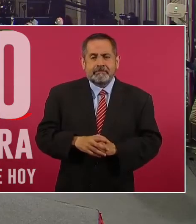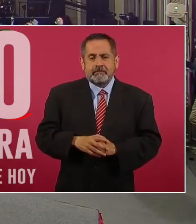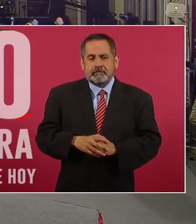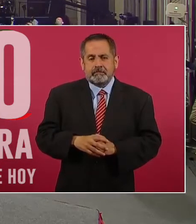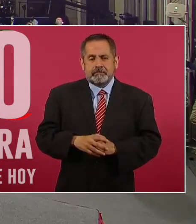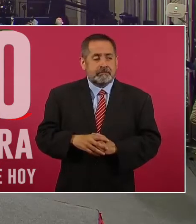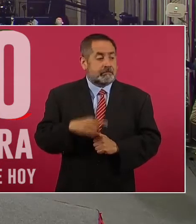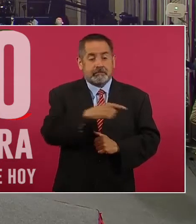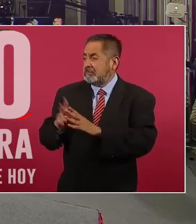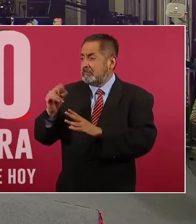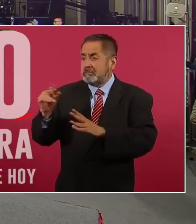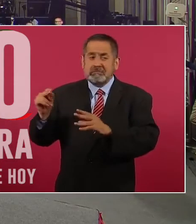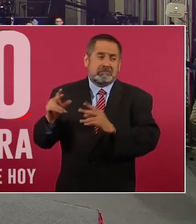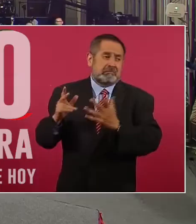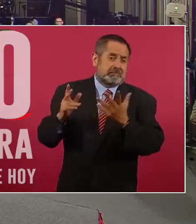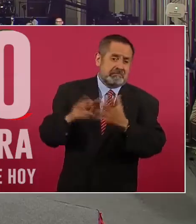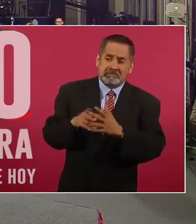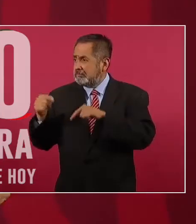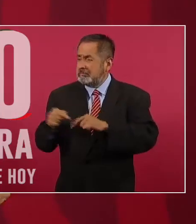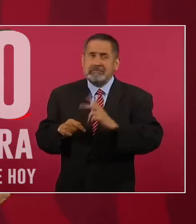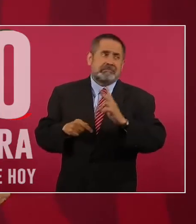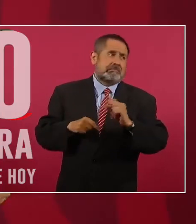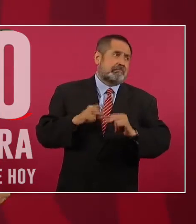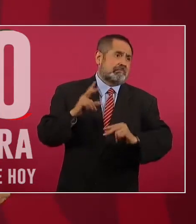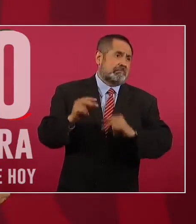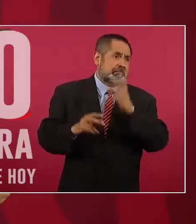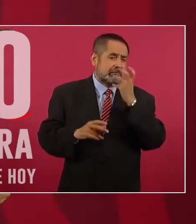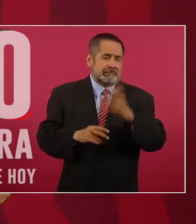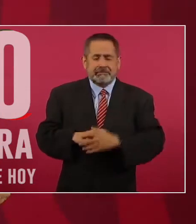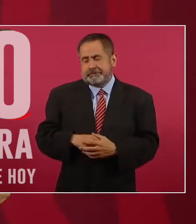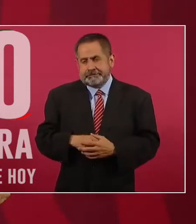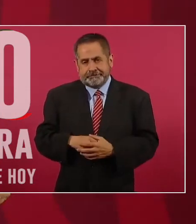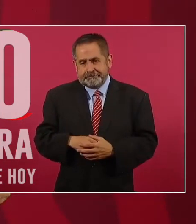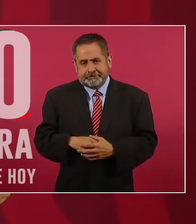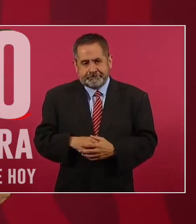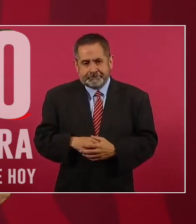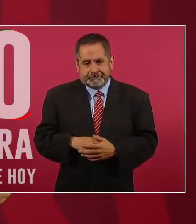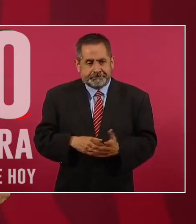¿cómo se atreven a hacer eso? Por su